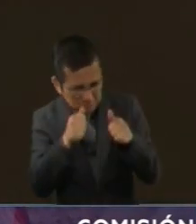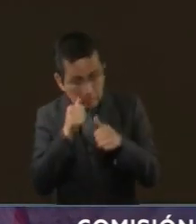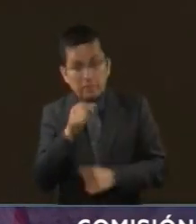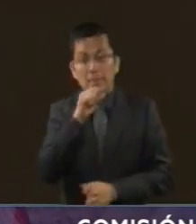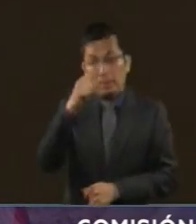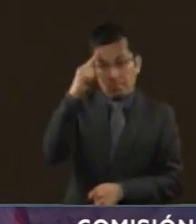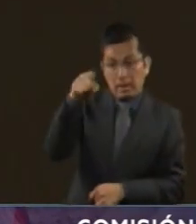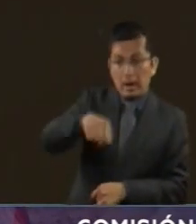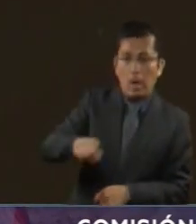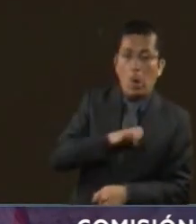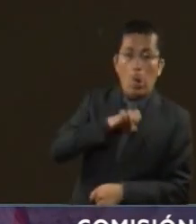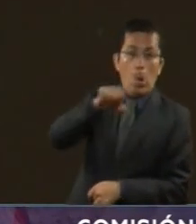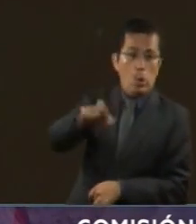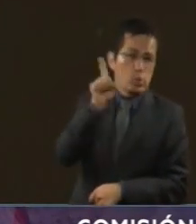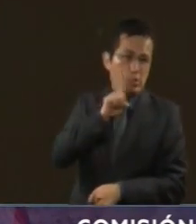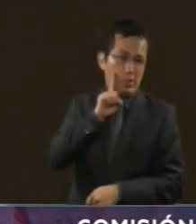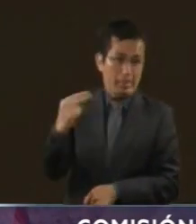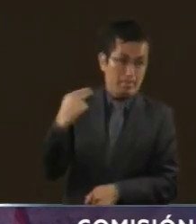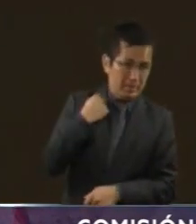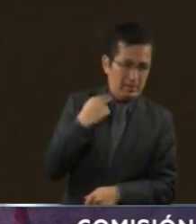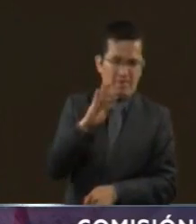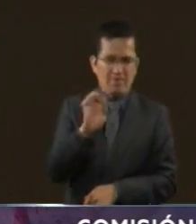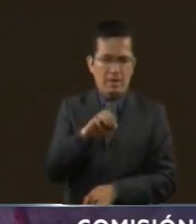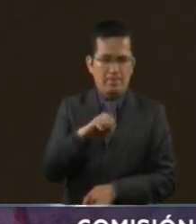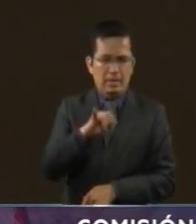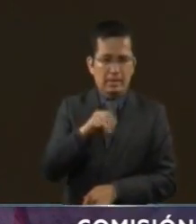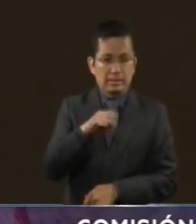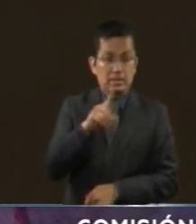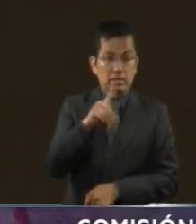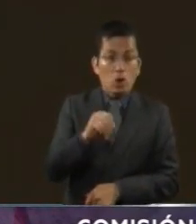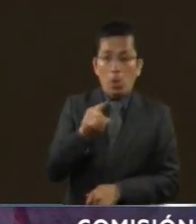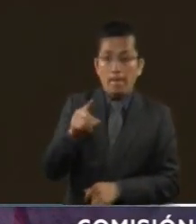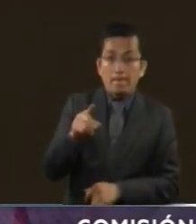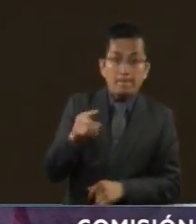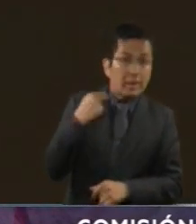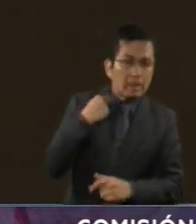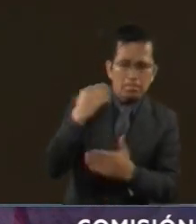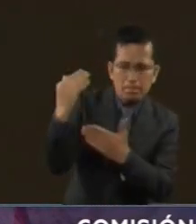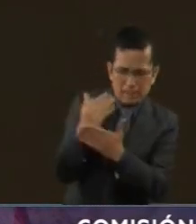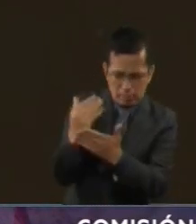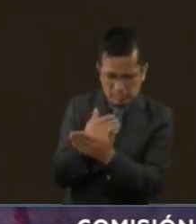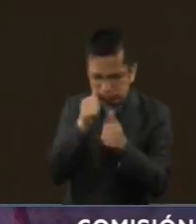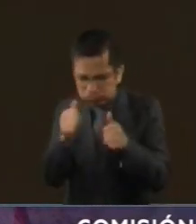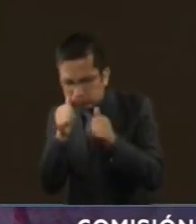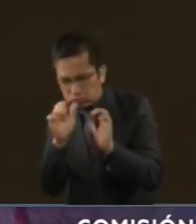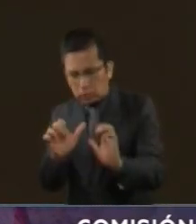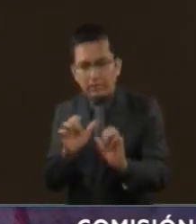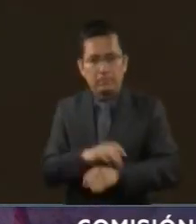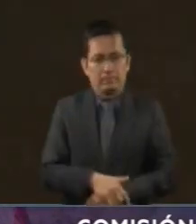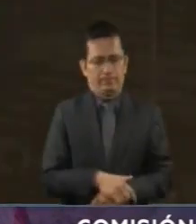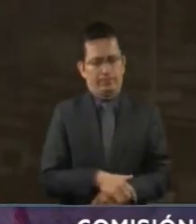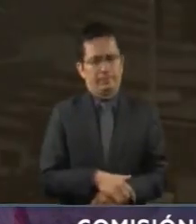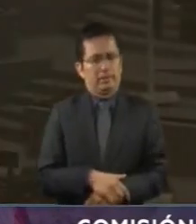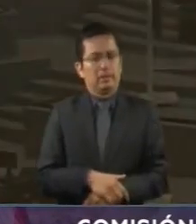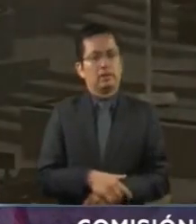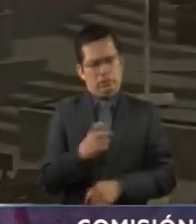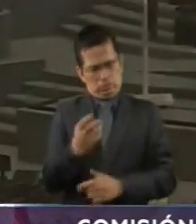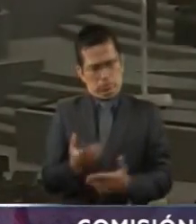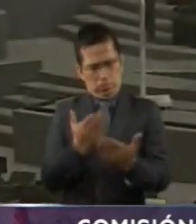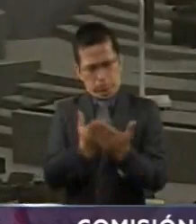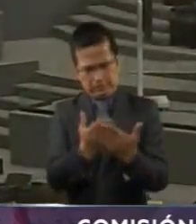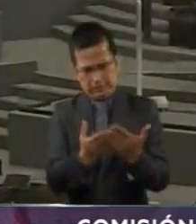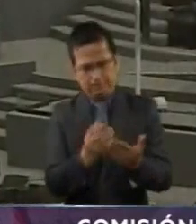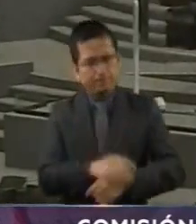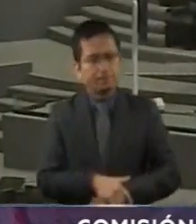feminicidios. Señor presidente, compañeras y compañeros legisladores, integrantes de la Comisión Permanente,